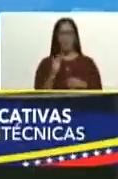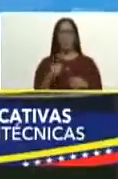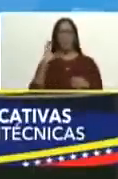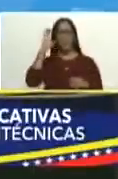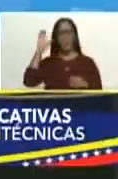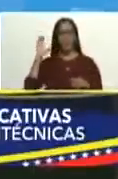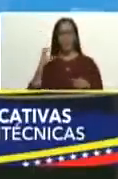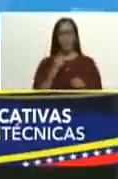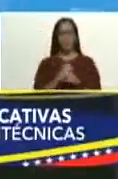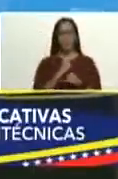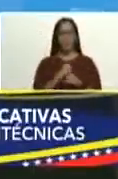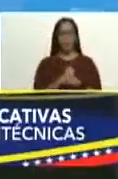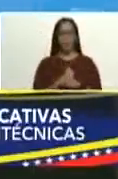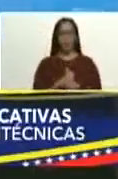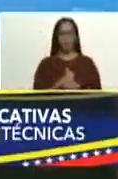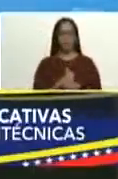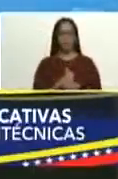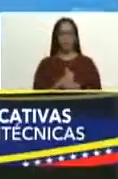de trabajo.